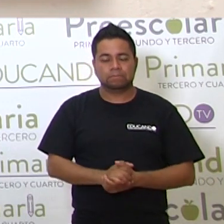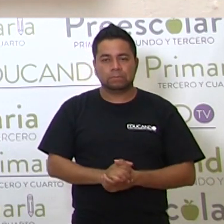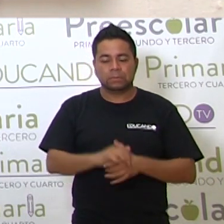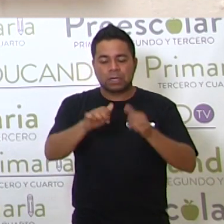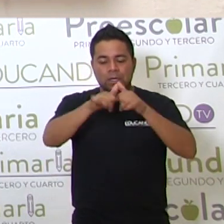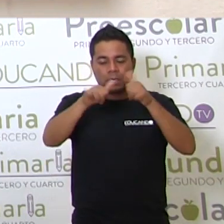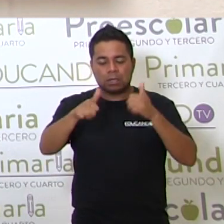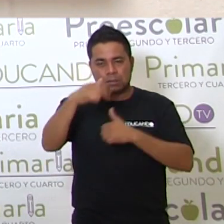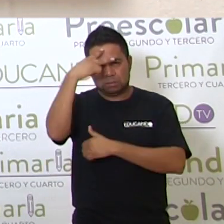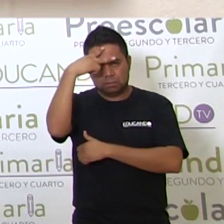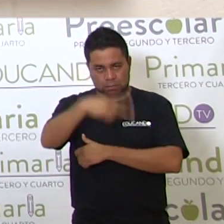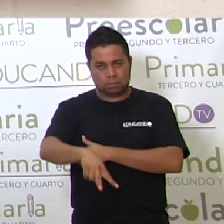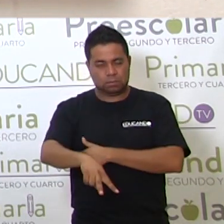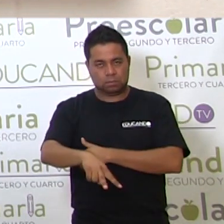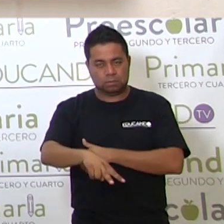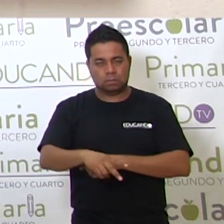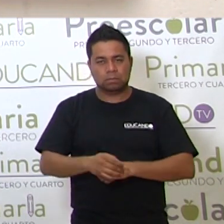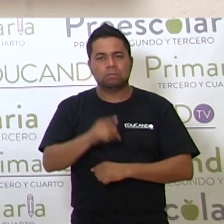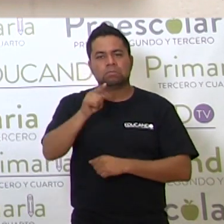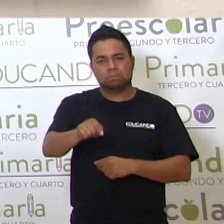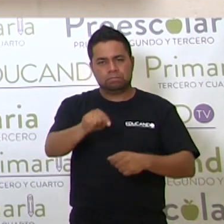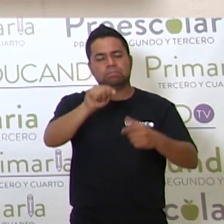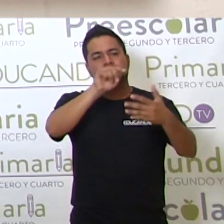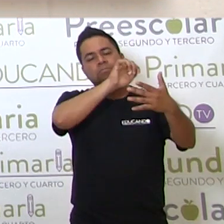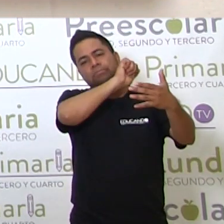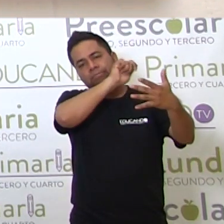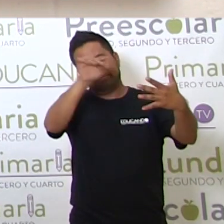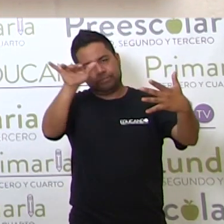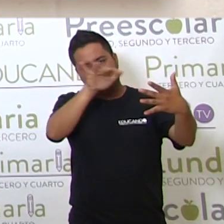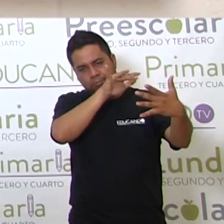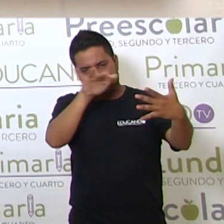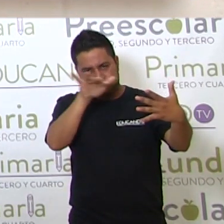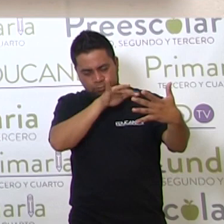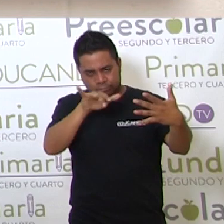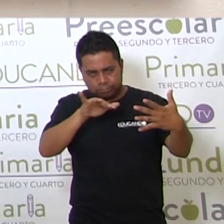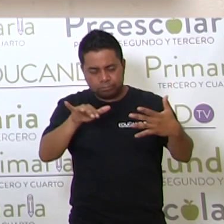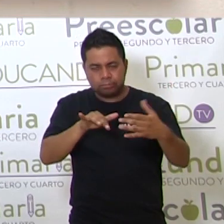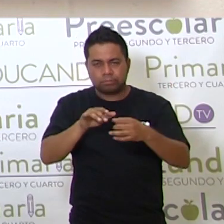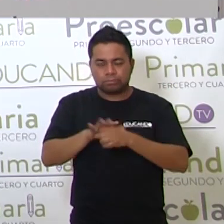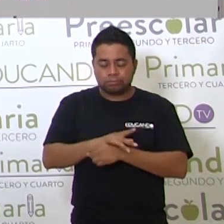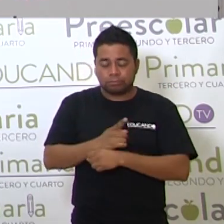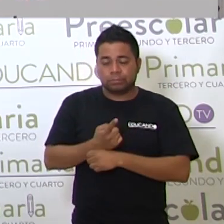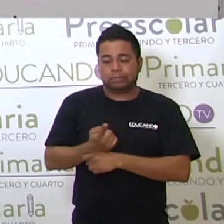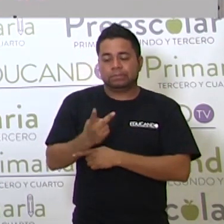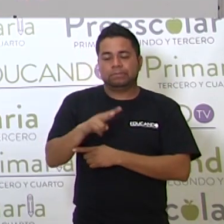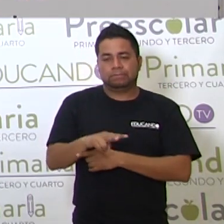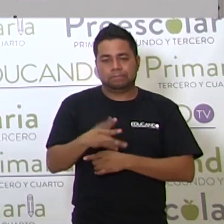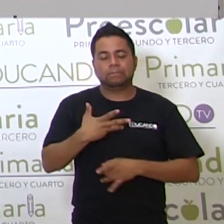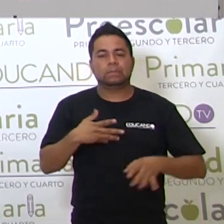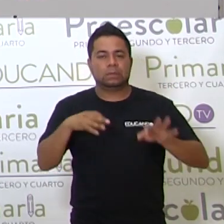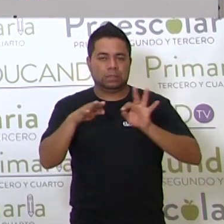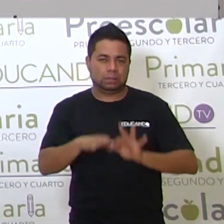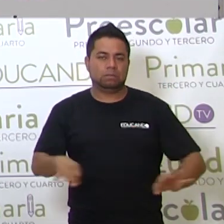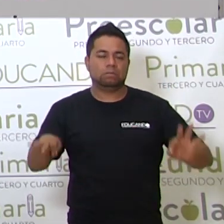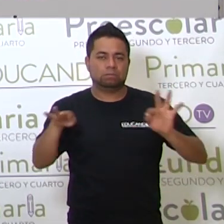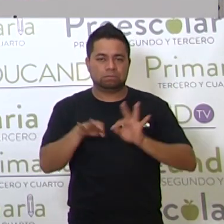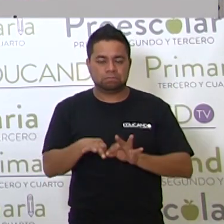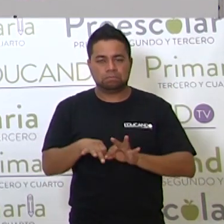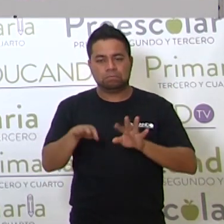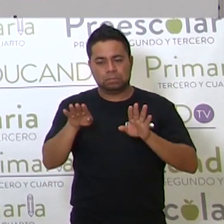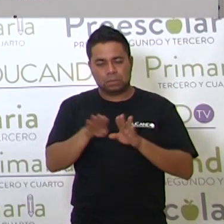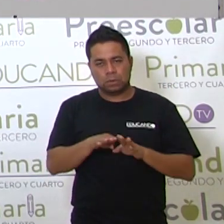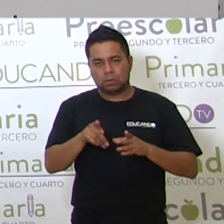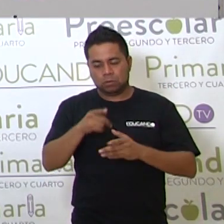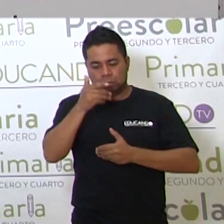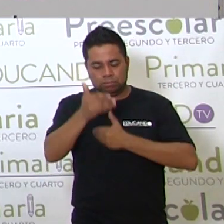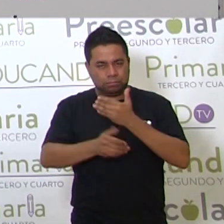mexicano. Y vamos a leerlo porque esta es una parte importante de cómo